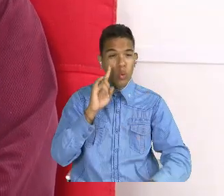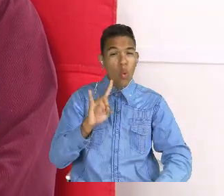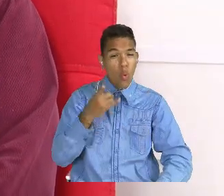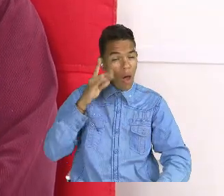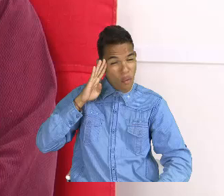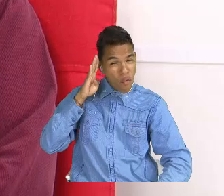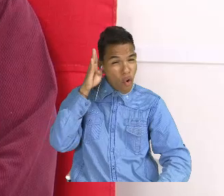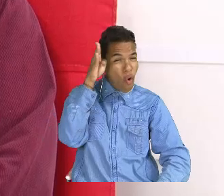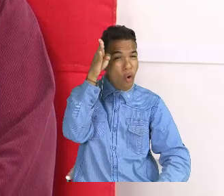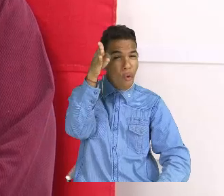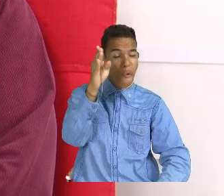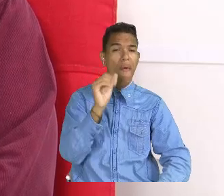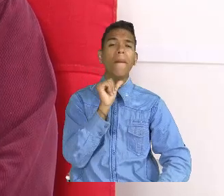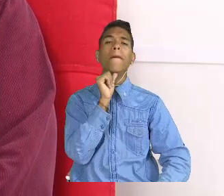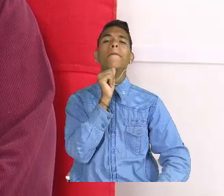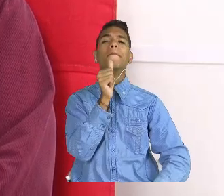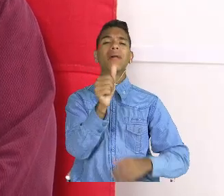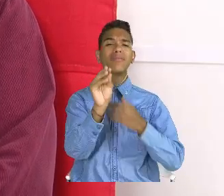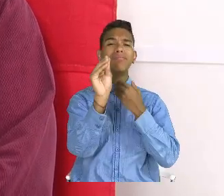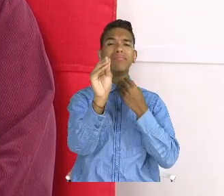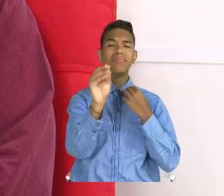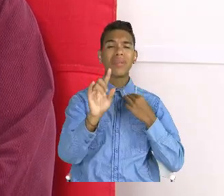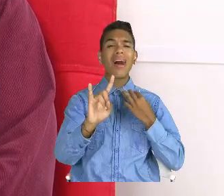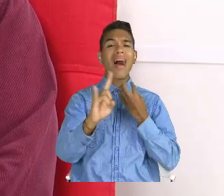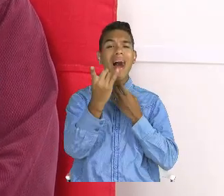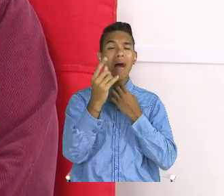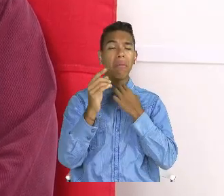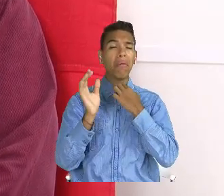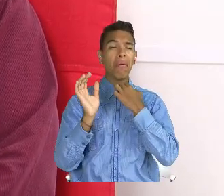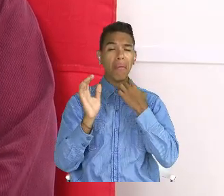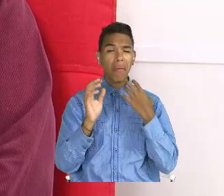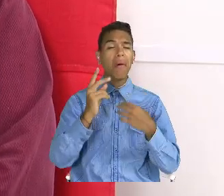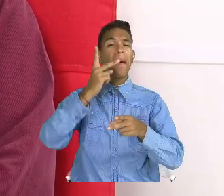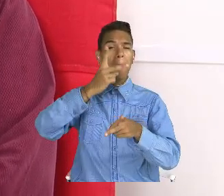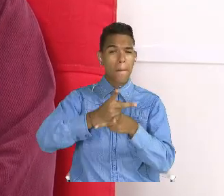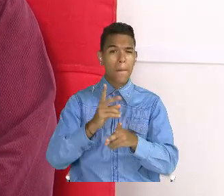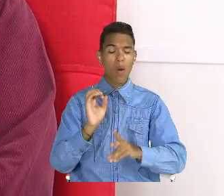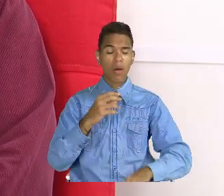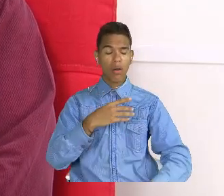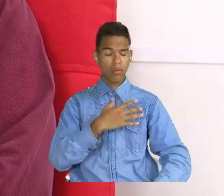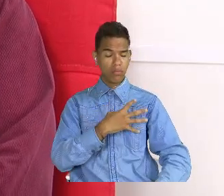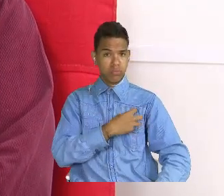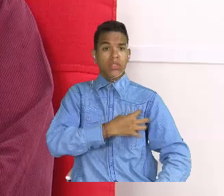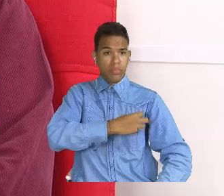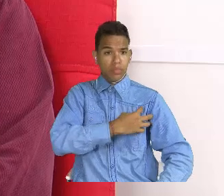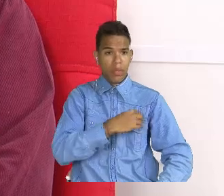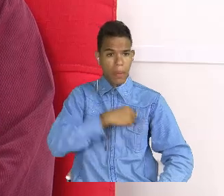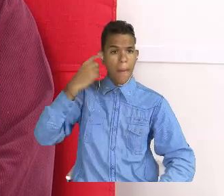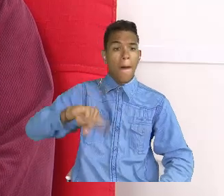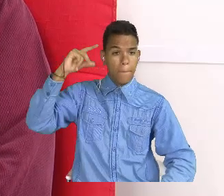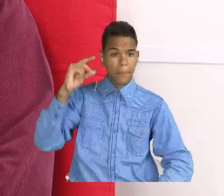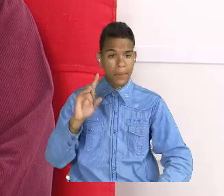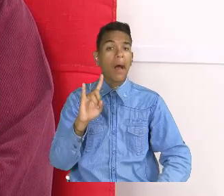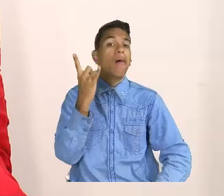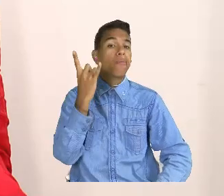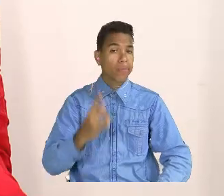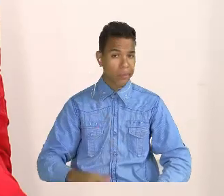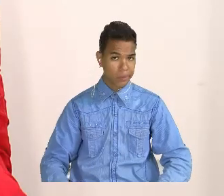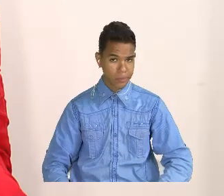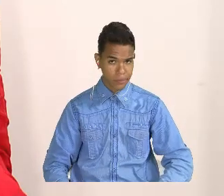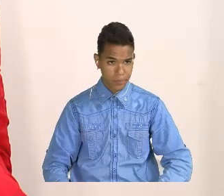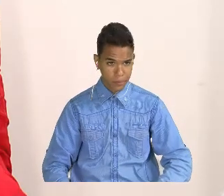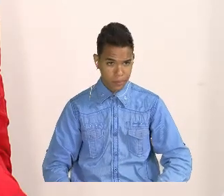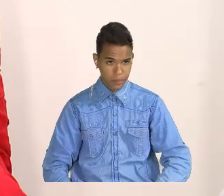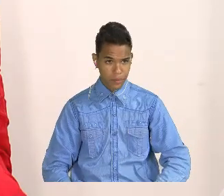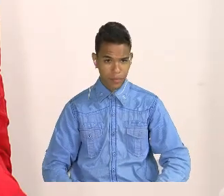futuro una mayor probabilidad de un tromboembolismo o de incluso de un infarto. Perfecto. Doctor, con lo que usted está diciendo, ¿se puede